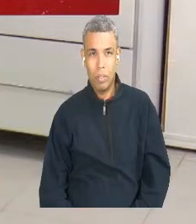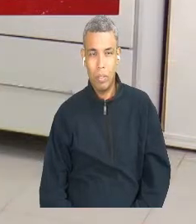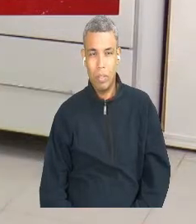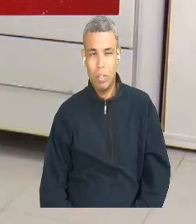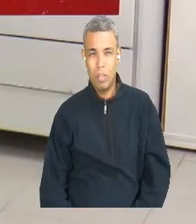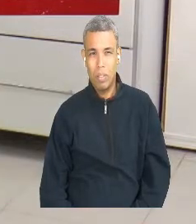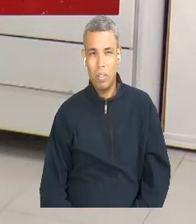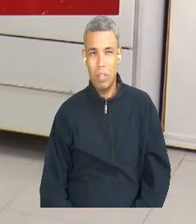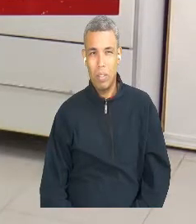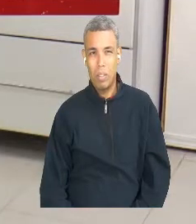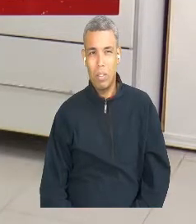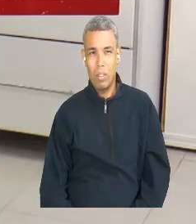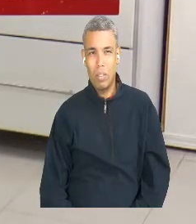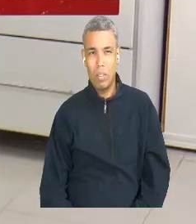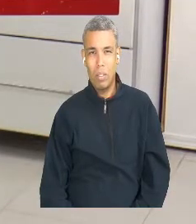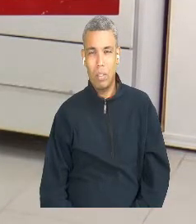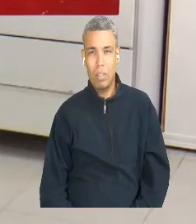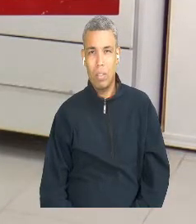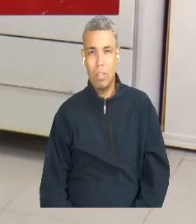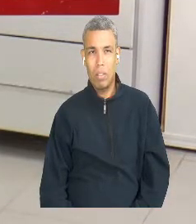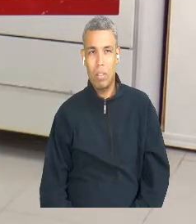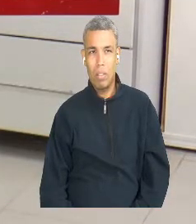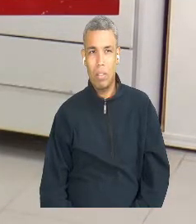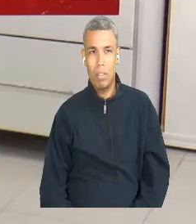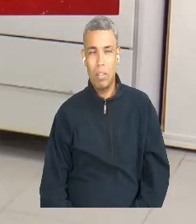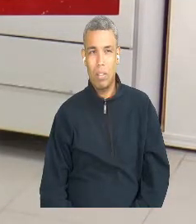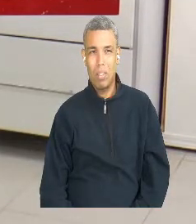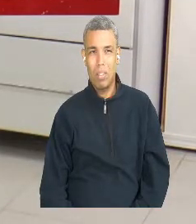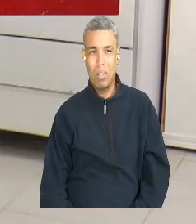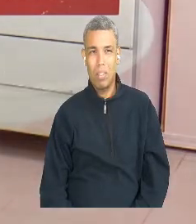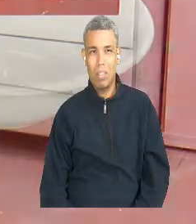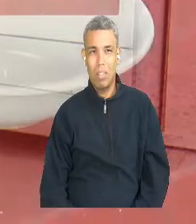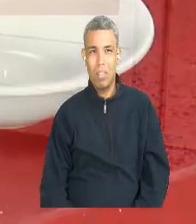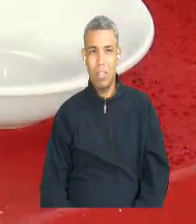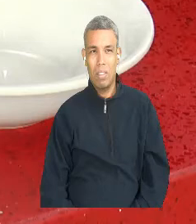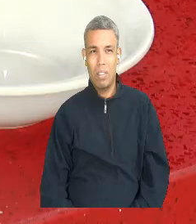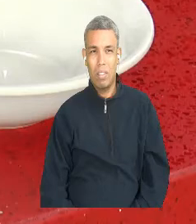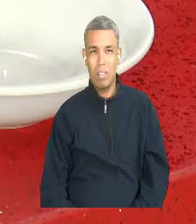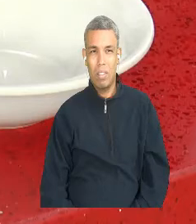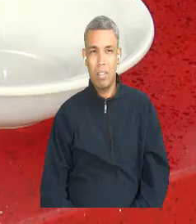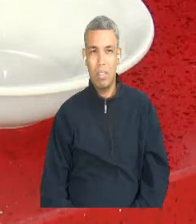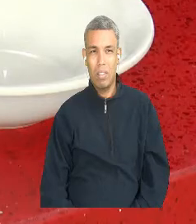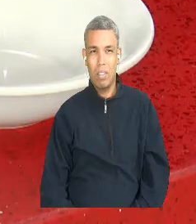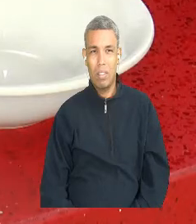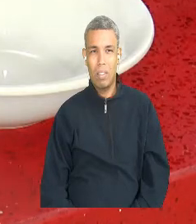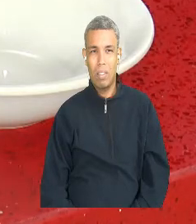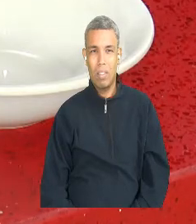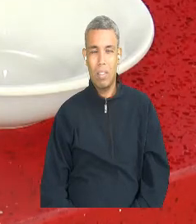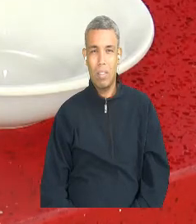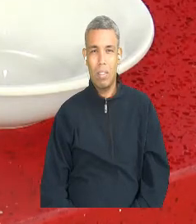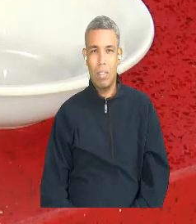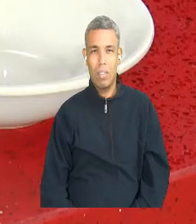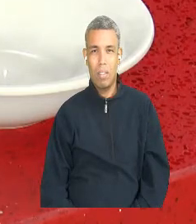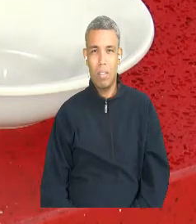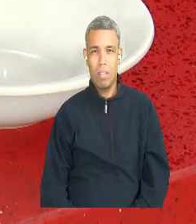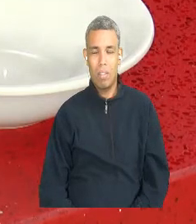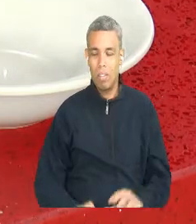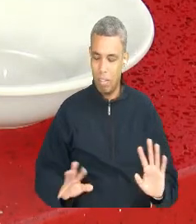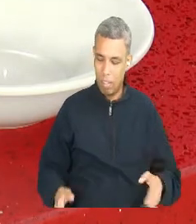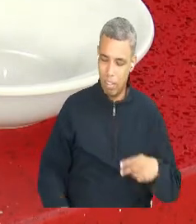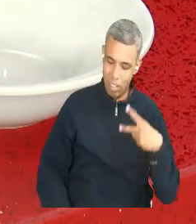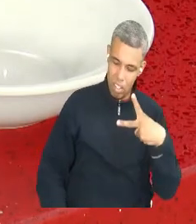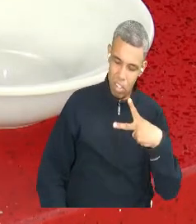Sí. No, hay cuatro apenas. No son suficientes. Pero bueno, mira, yo quiero comentarte lo siguiente. Si